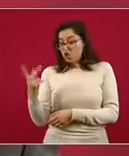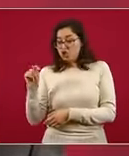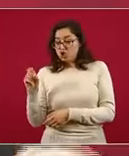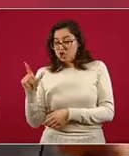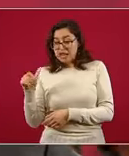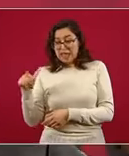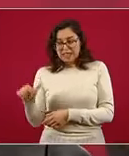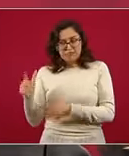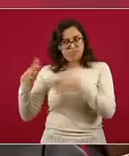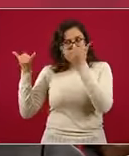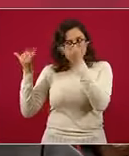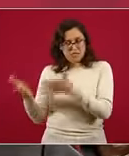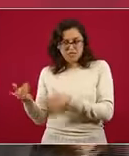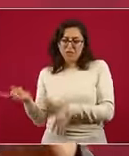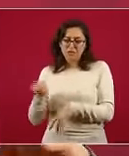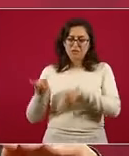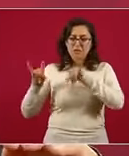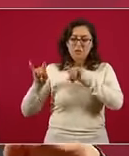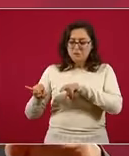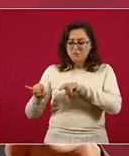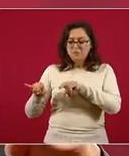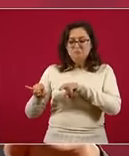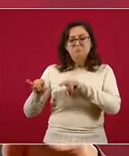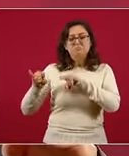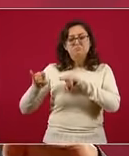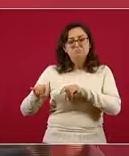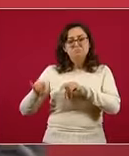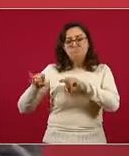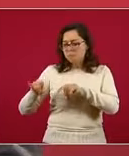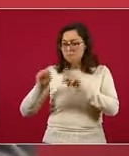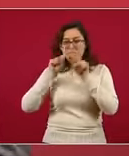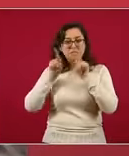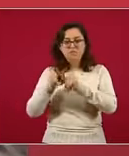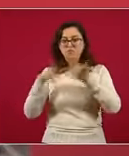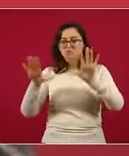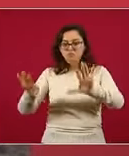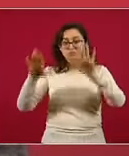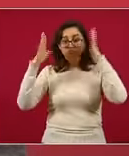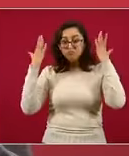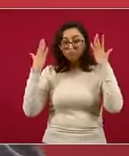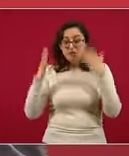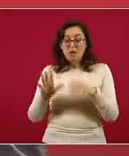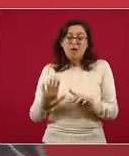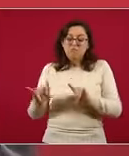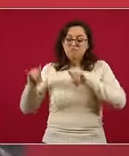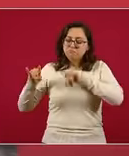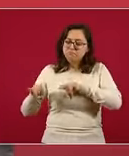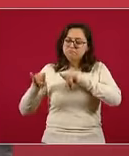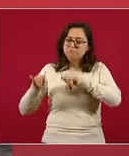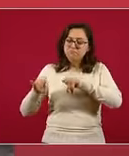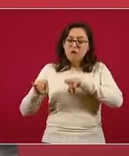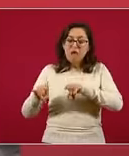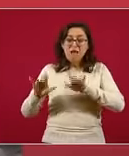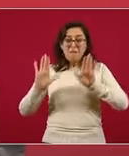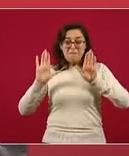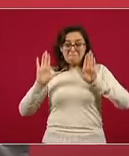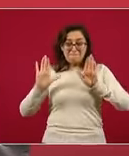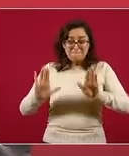300 kilogramos, 60 kilómetros por hora. Súbitamente frenan, aprietan el freno al mismo